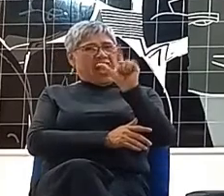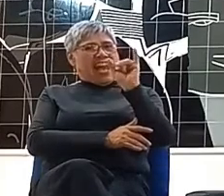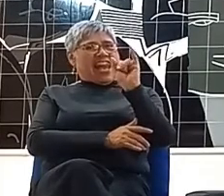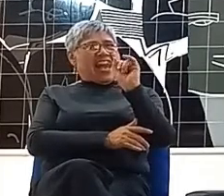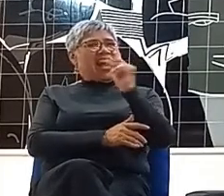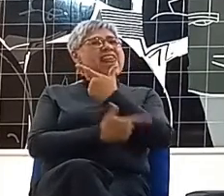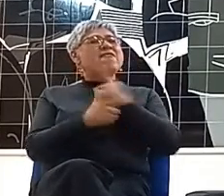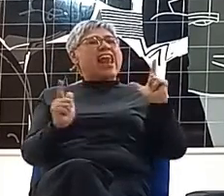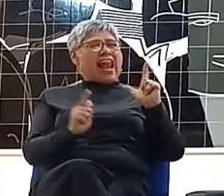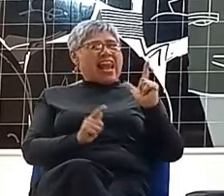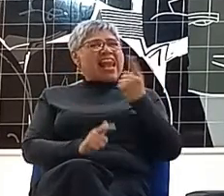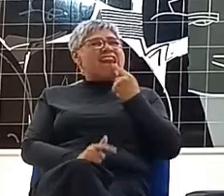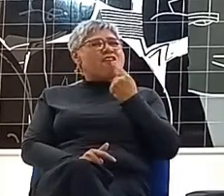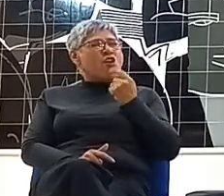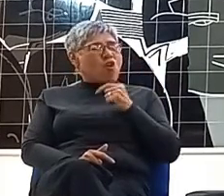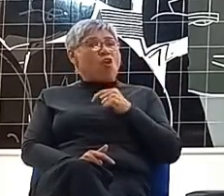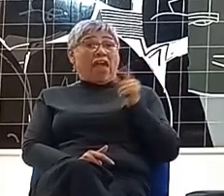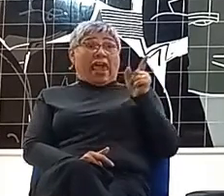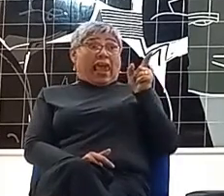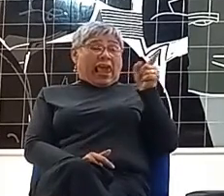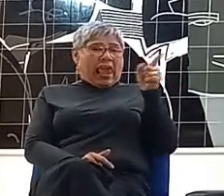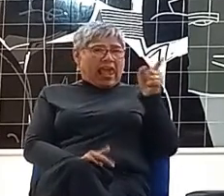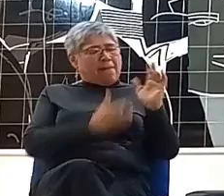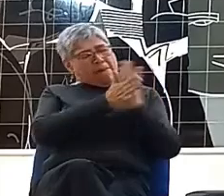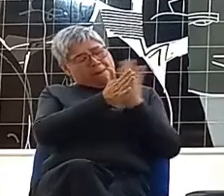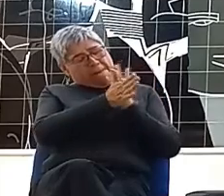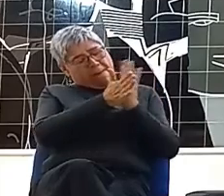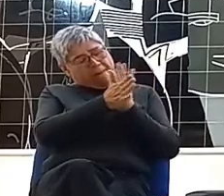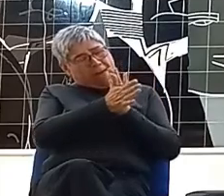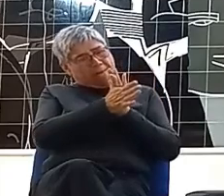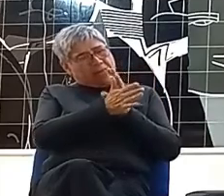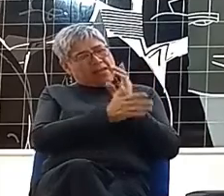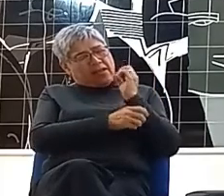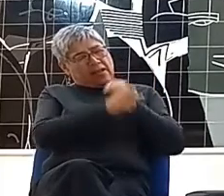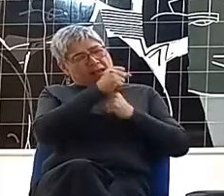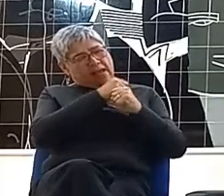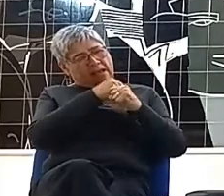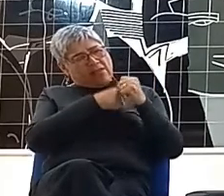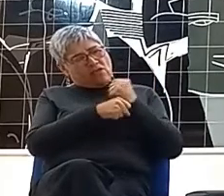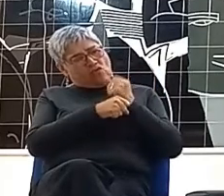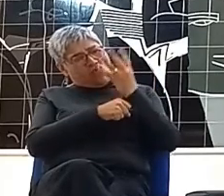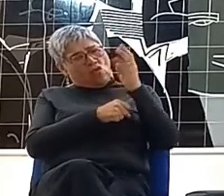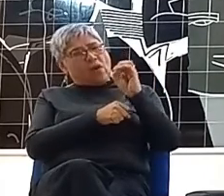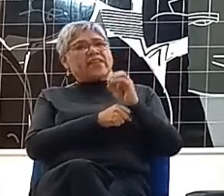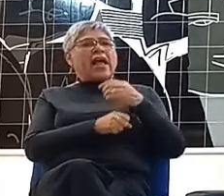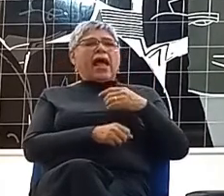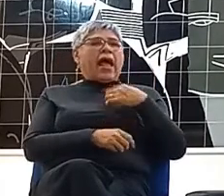bueno, ya dije su filiación, de los años 40,